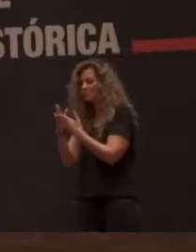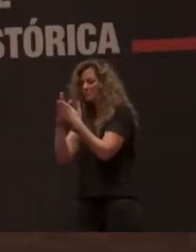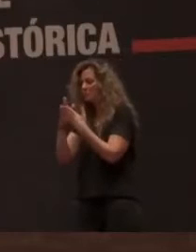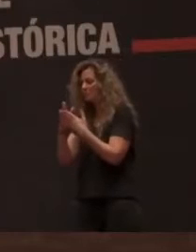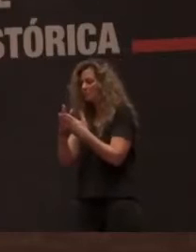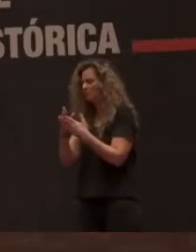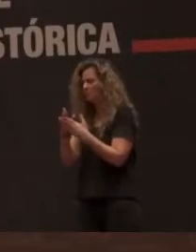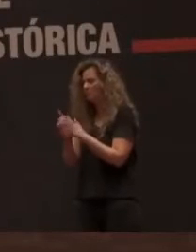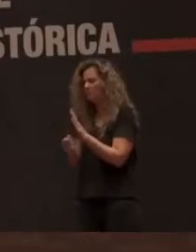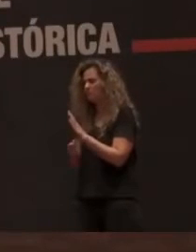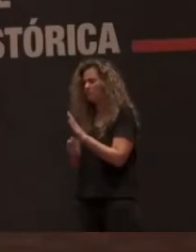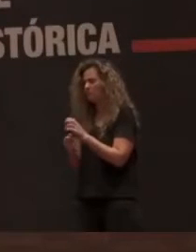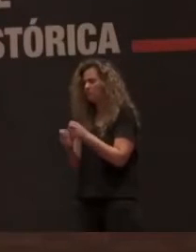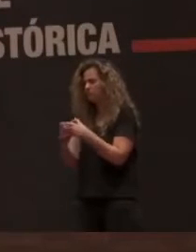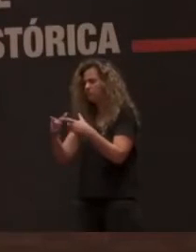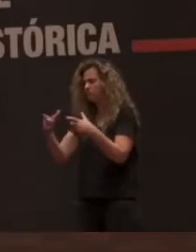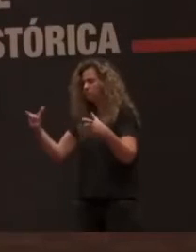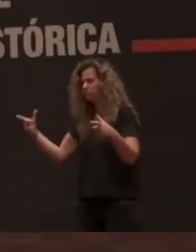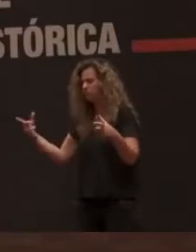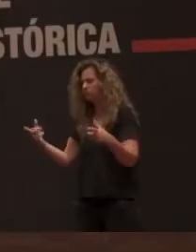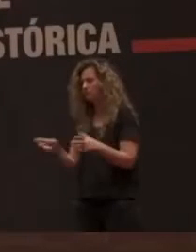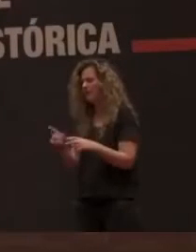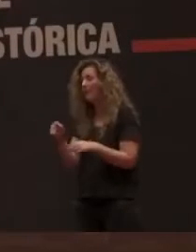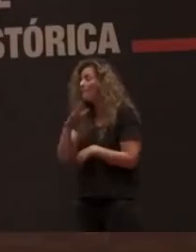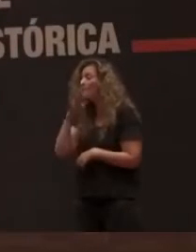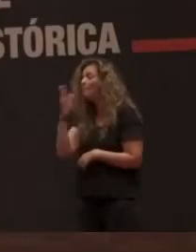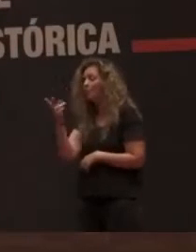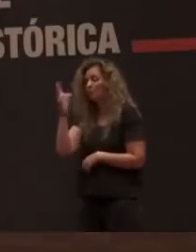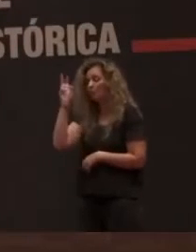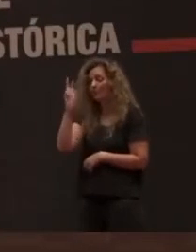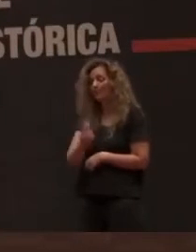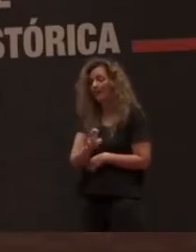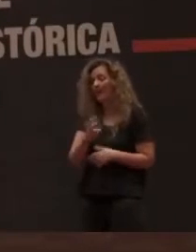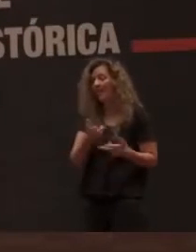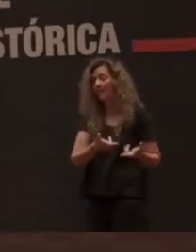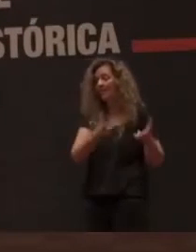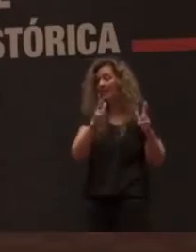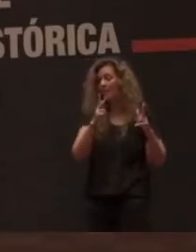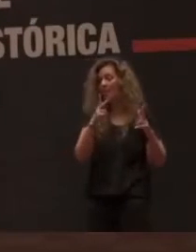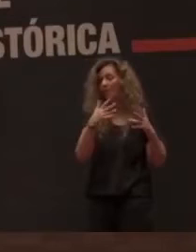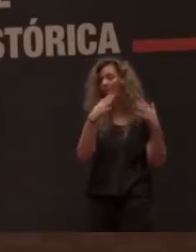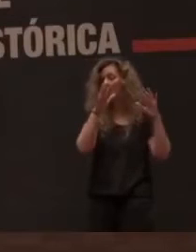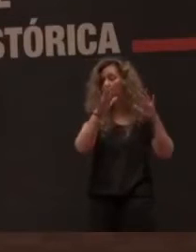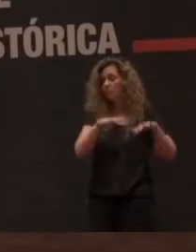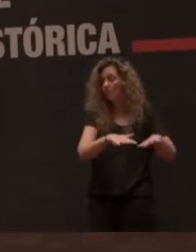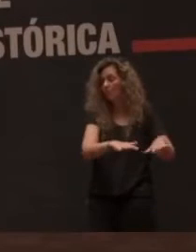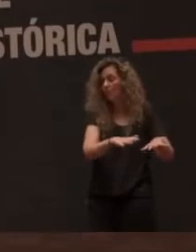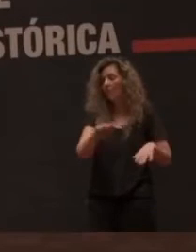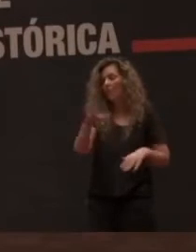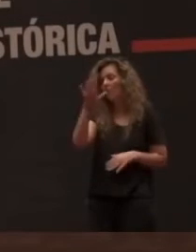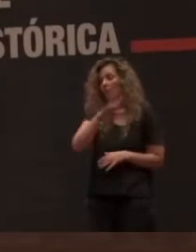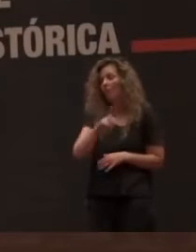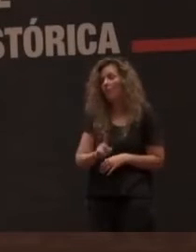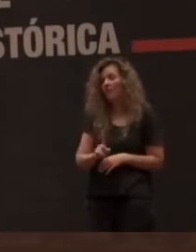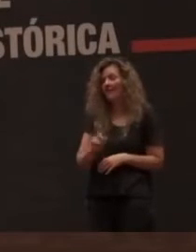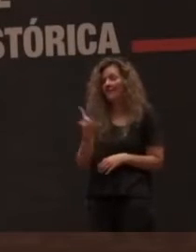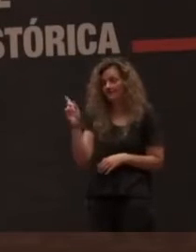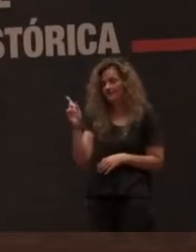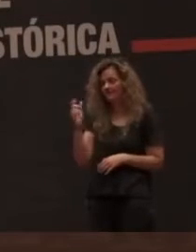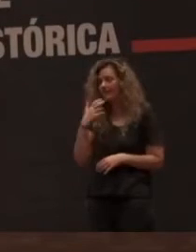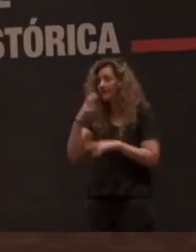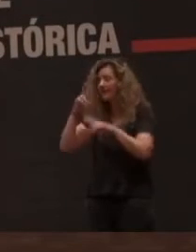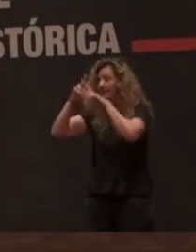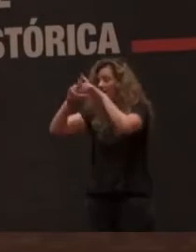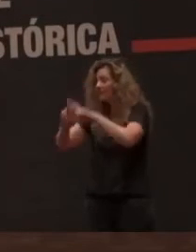un crecimiento exponencial a raíz de la caída de las democracias populares de los fueron investigaciones que,